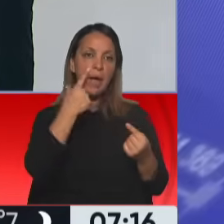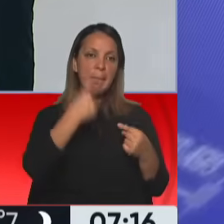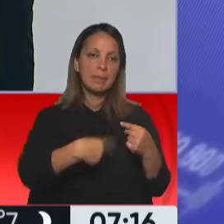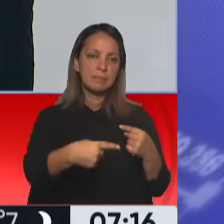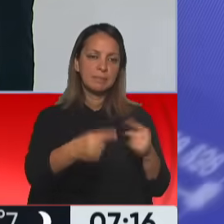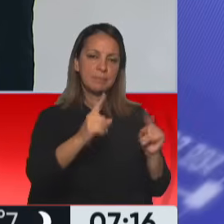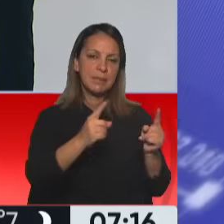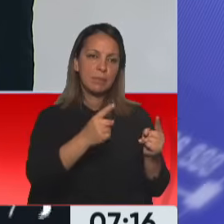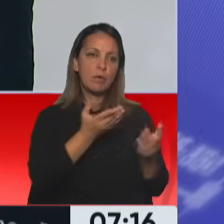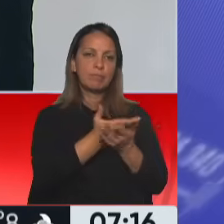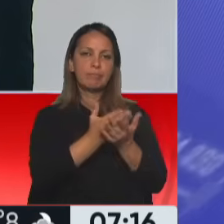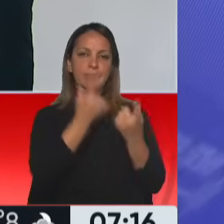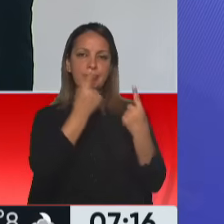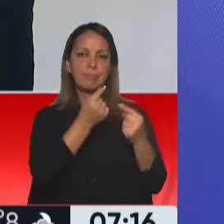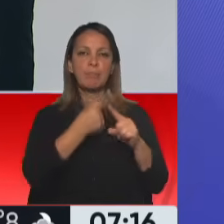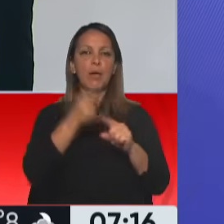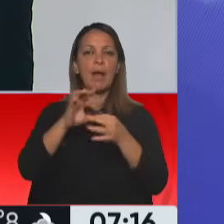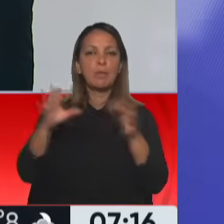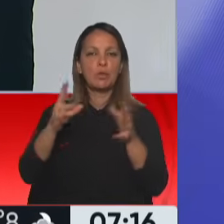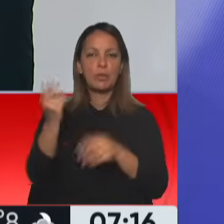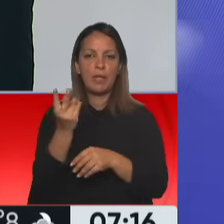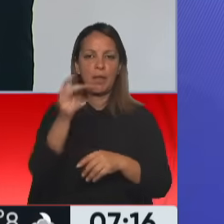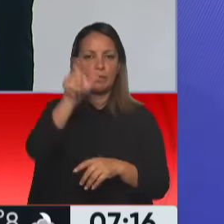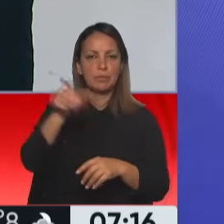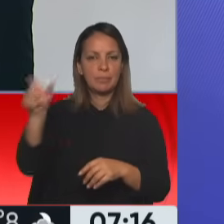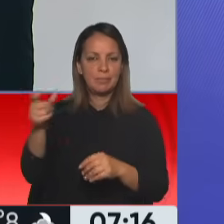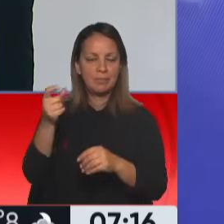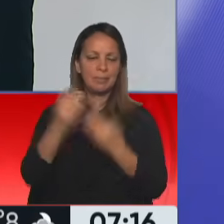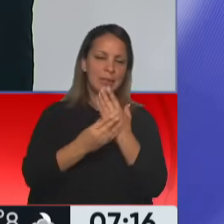nos adelantó van a plantear por la absolución de los funcionarios.